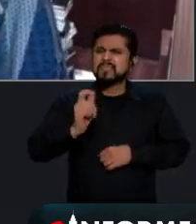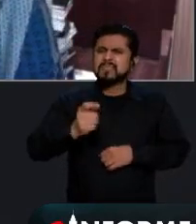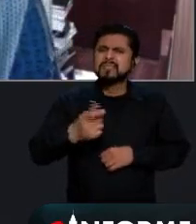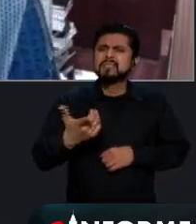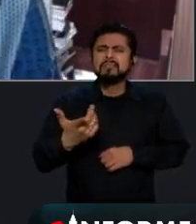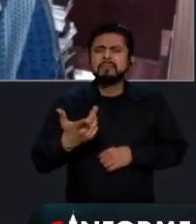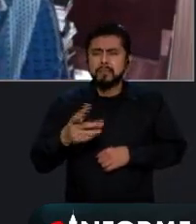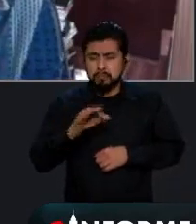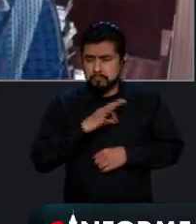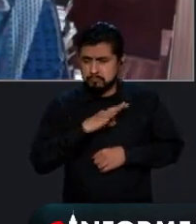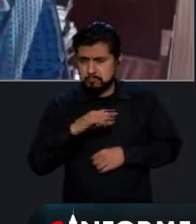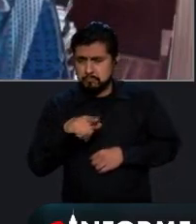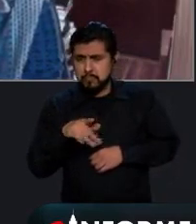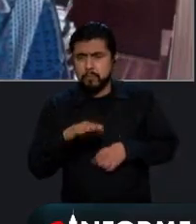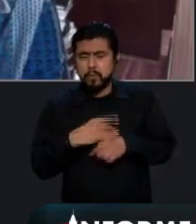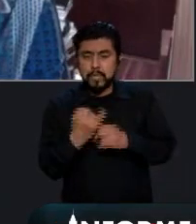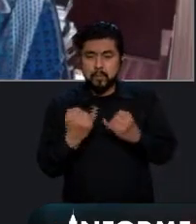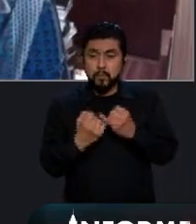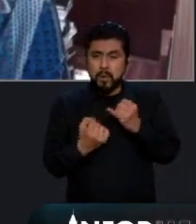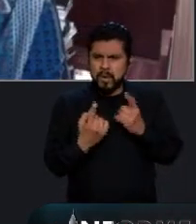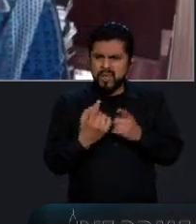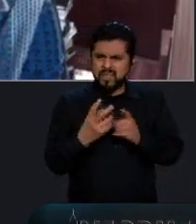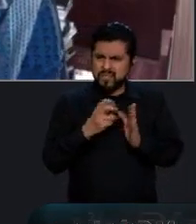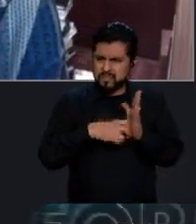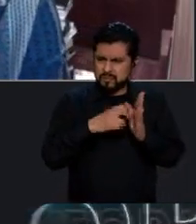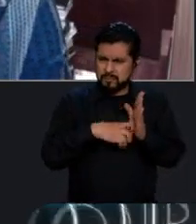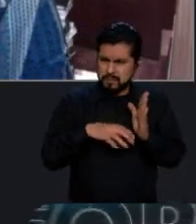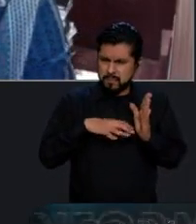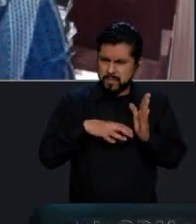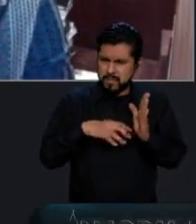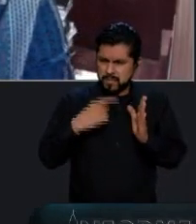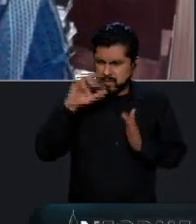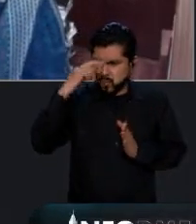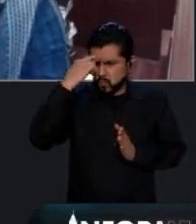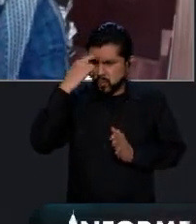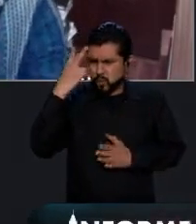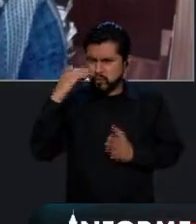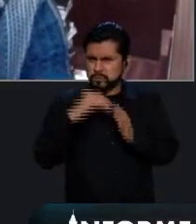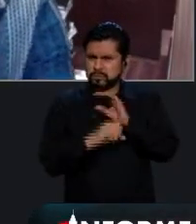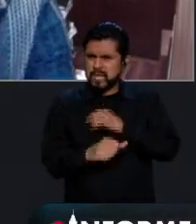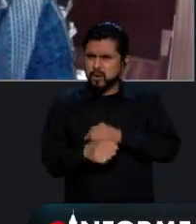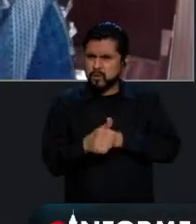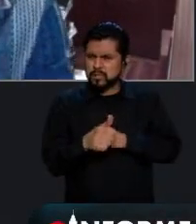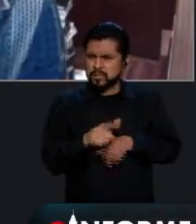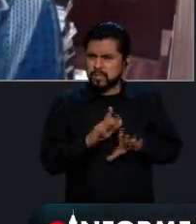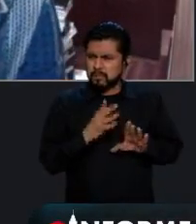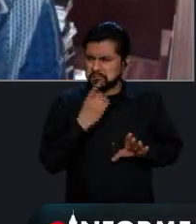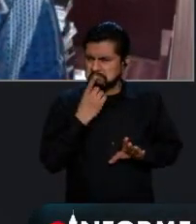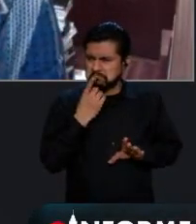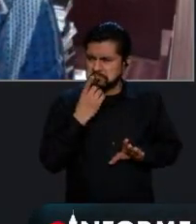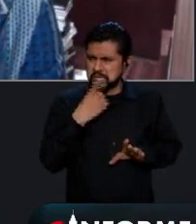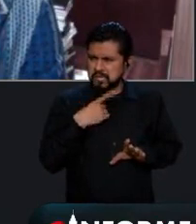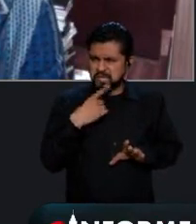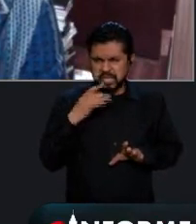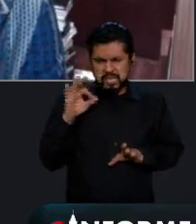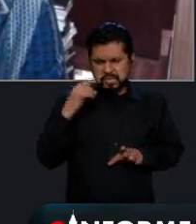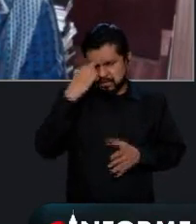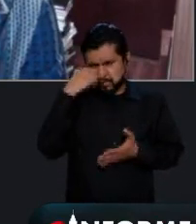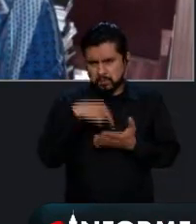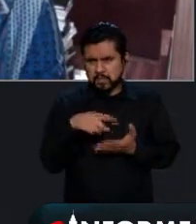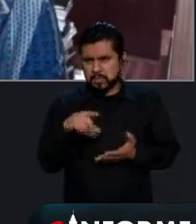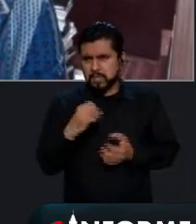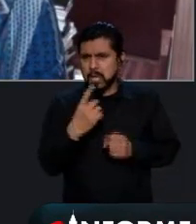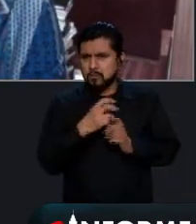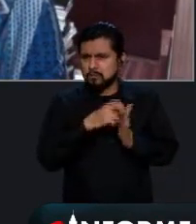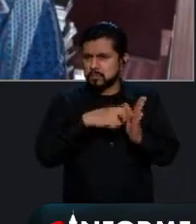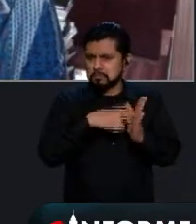trata y bueno, pues si ha tenido también modificaciones, porque recuerdo que en 2011 pues decían, pues sí, algunas